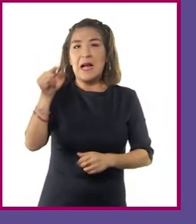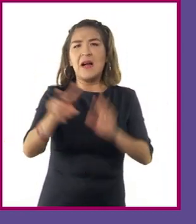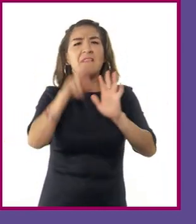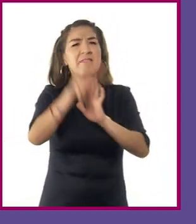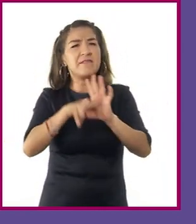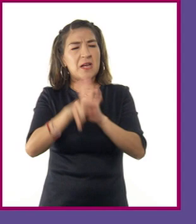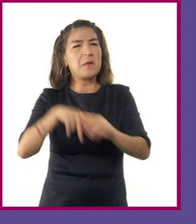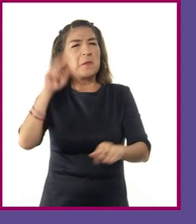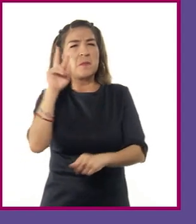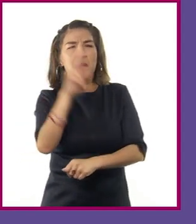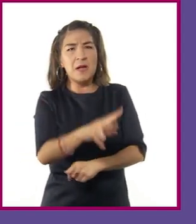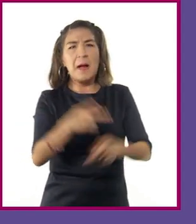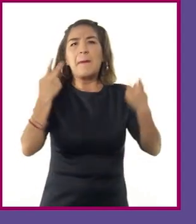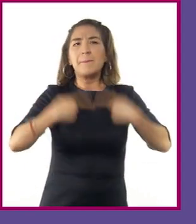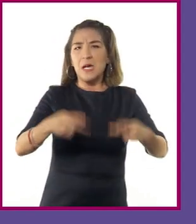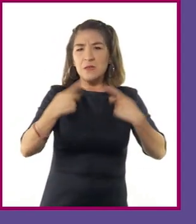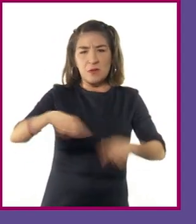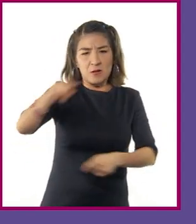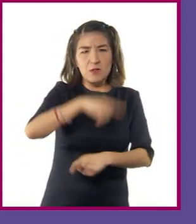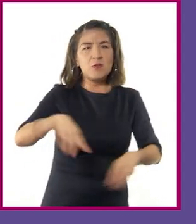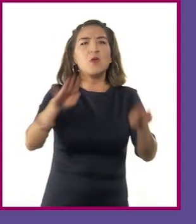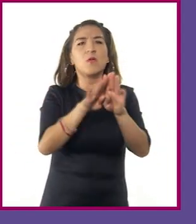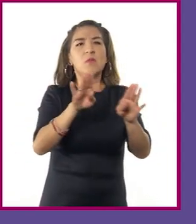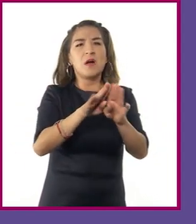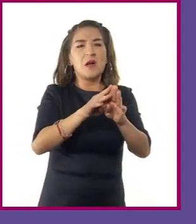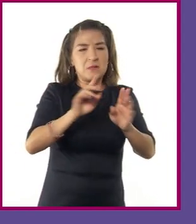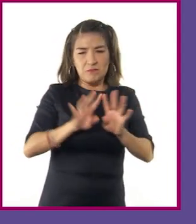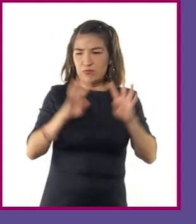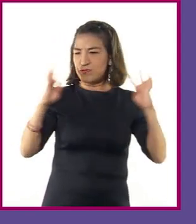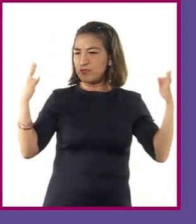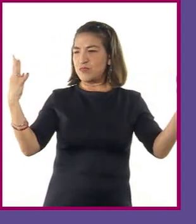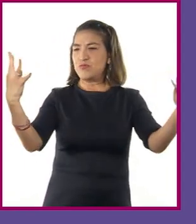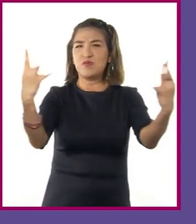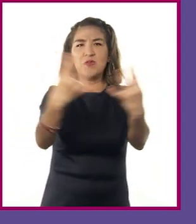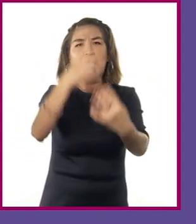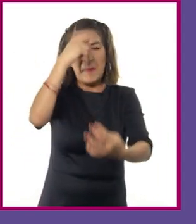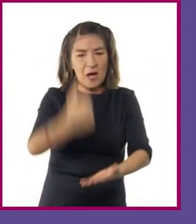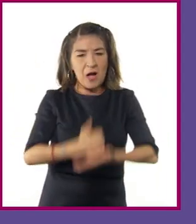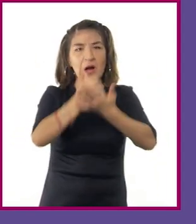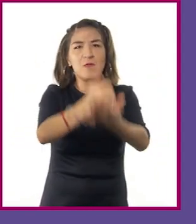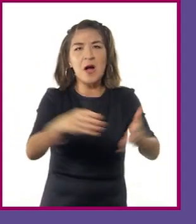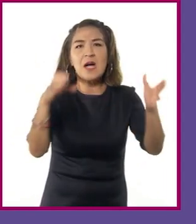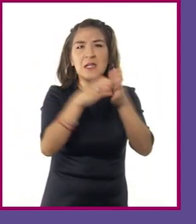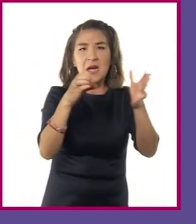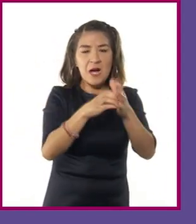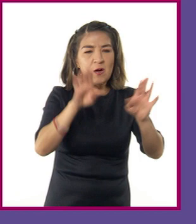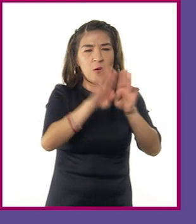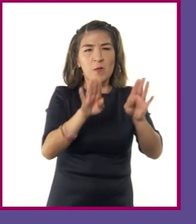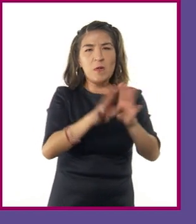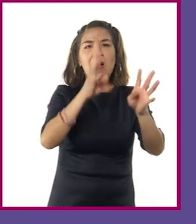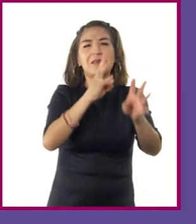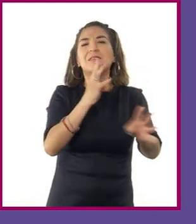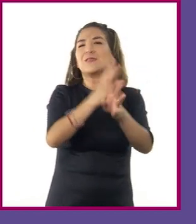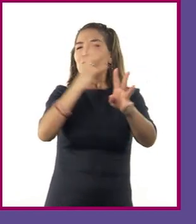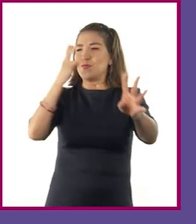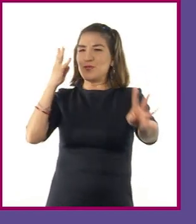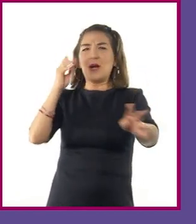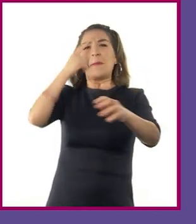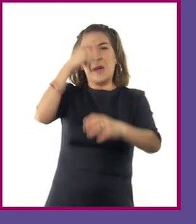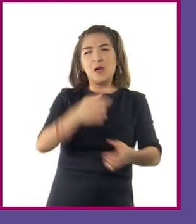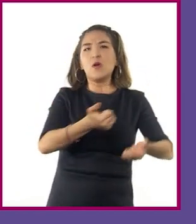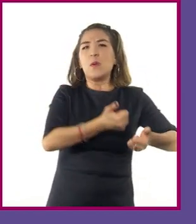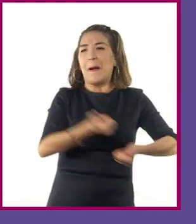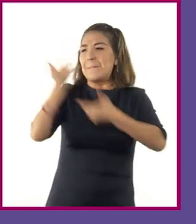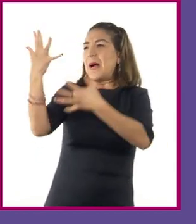se observa cómo los habitantes forman una cadena humana y se pasan las cajas una a una para subirlas a